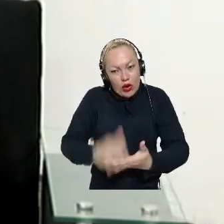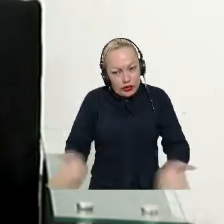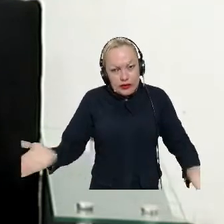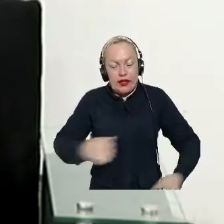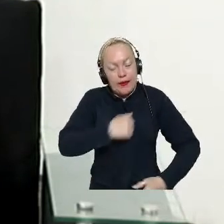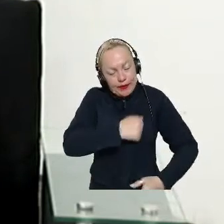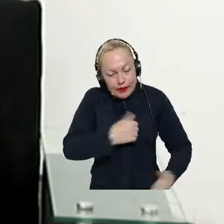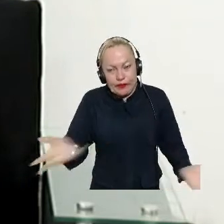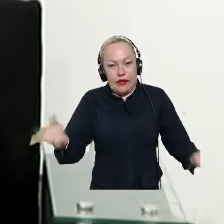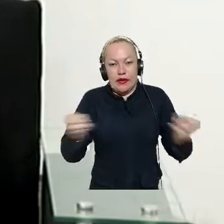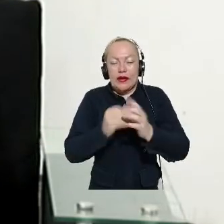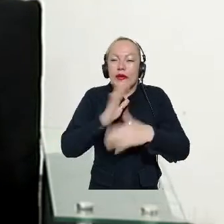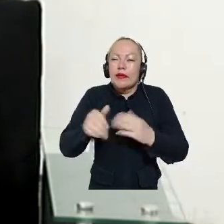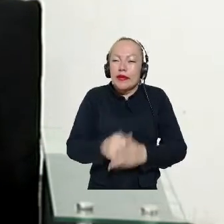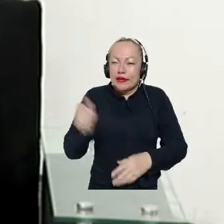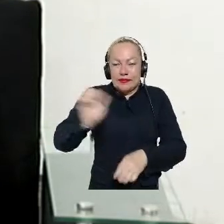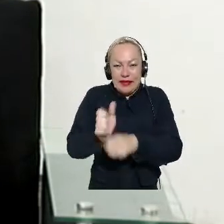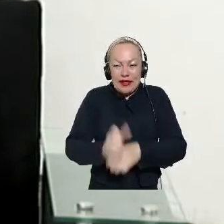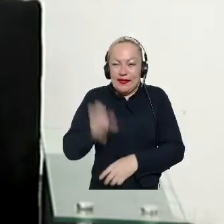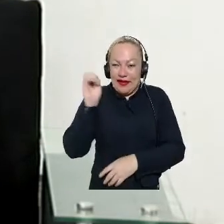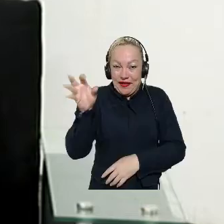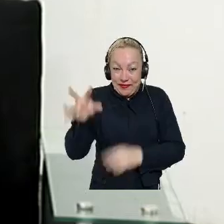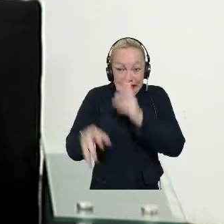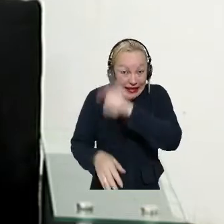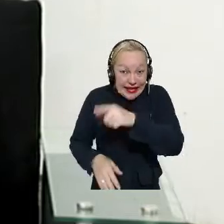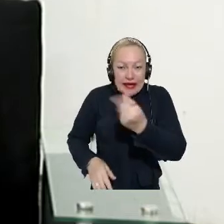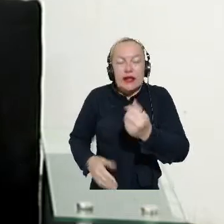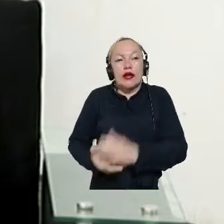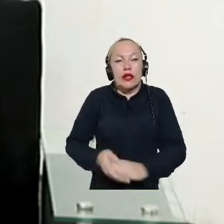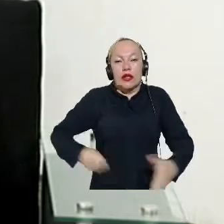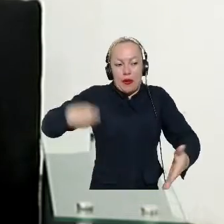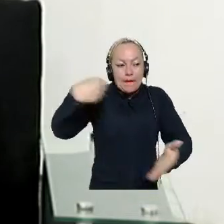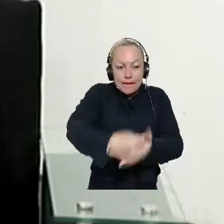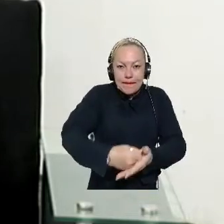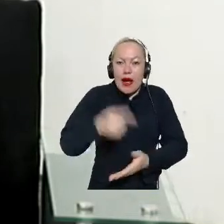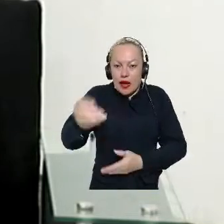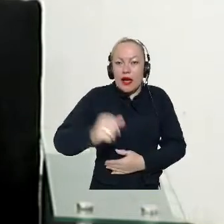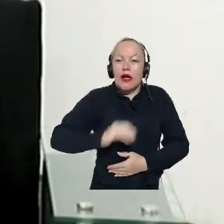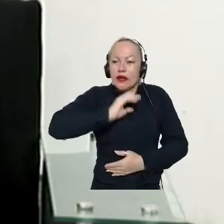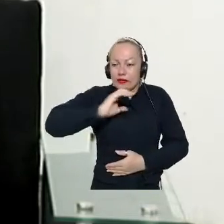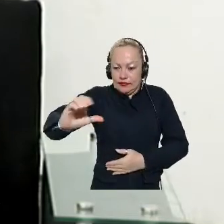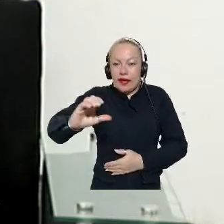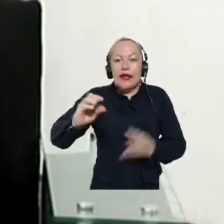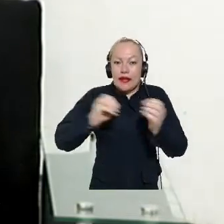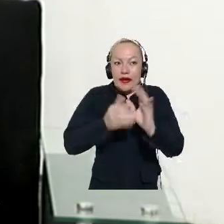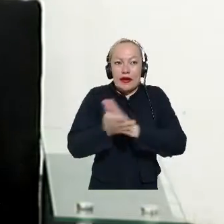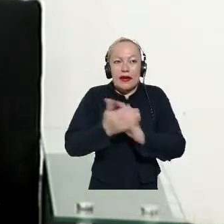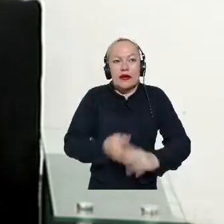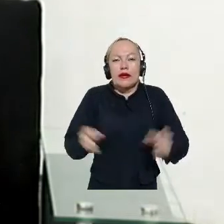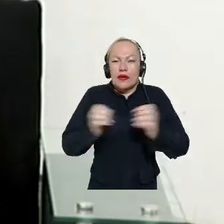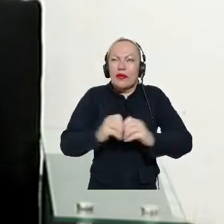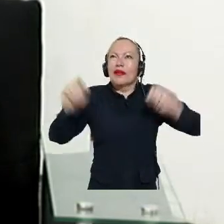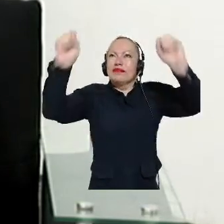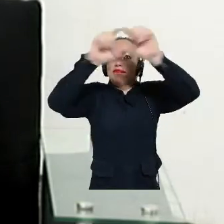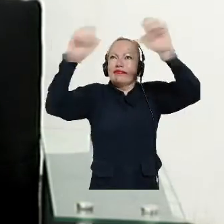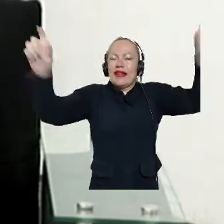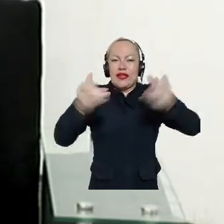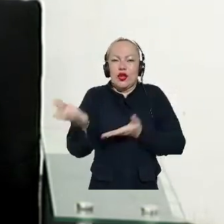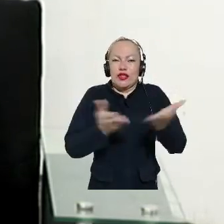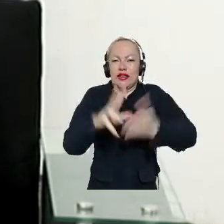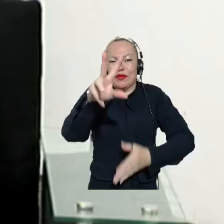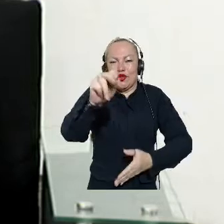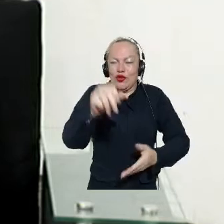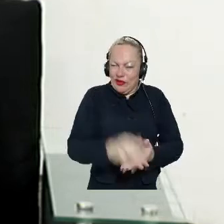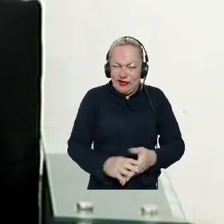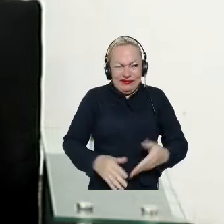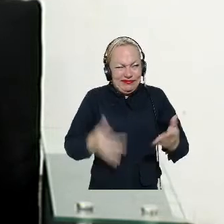que esa entidad financiera tiene el poder adquisitivo de poder pagarle a alguien para que le haga mantenimiento, porque tienen hasta unos letreros que dice fuera de servicio en los cajeros